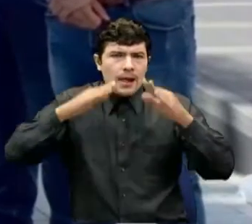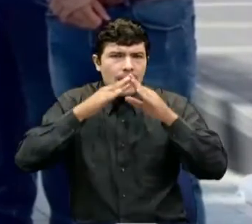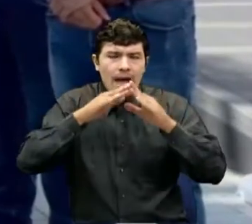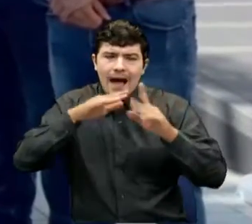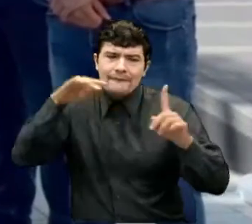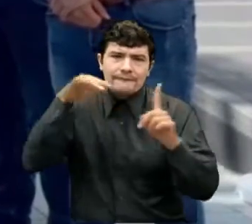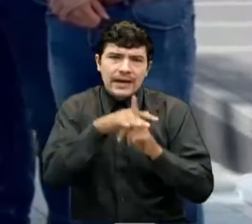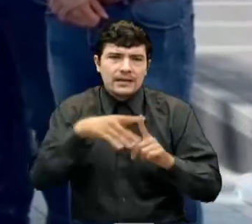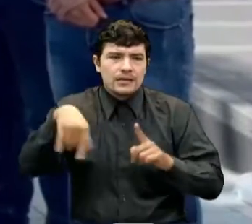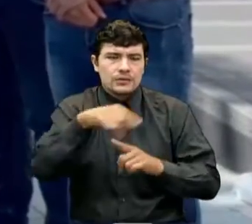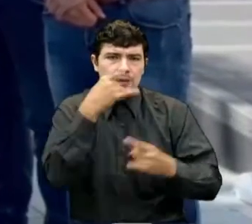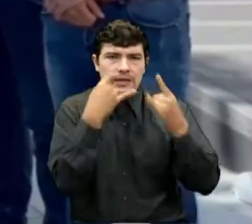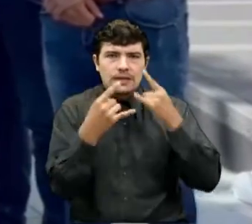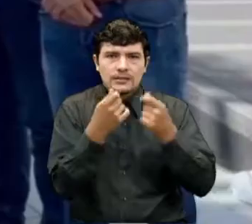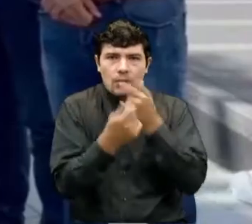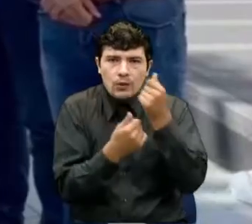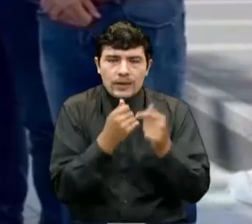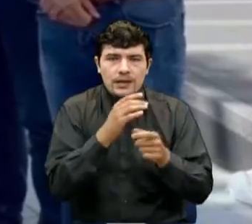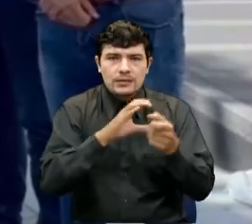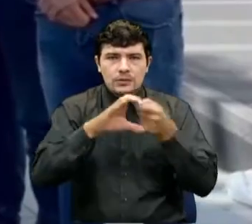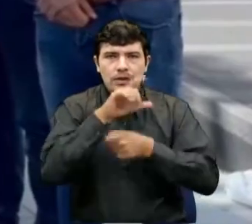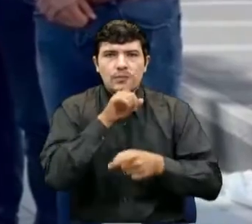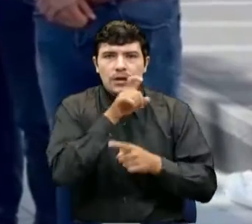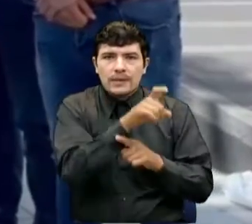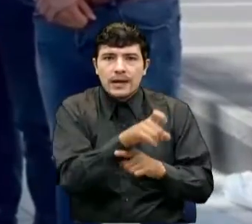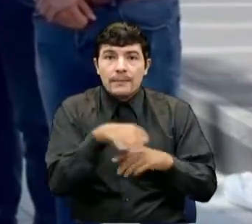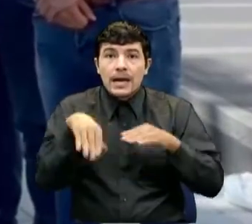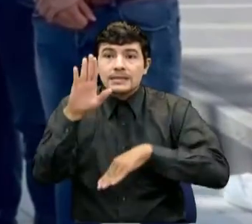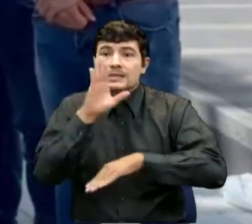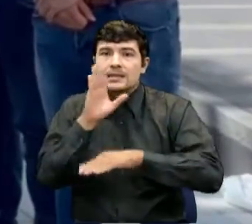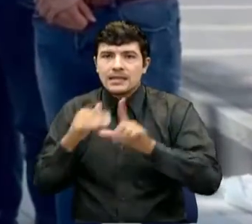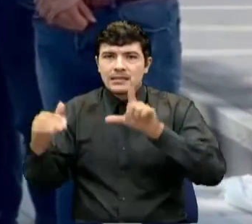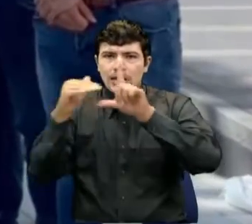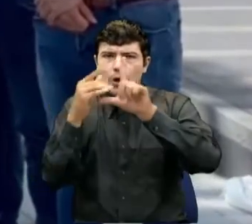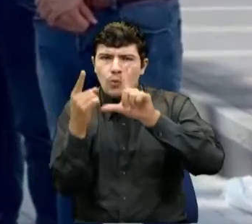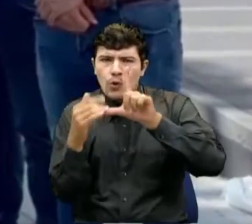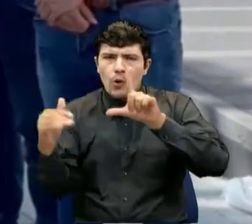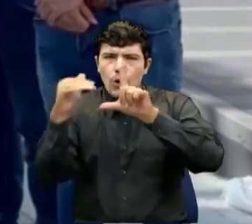nefasta para los intereses de los bumangueses, sobre todo para aquellos ubicados en el estrato 1, 2 y 3.